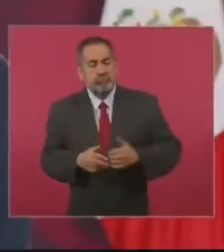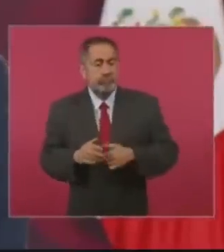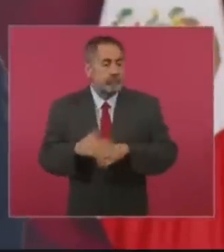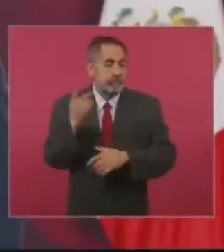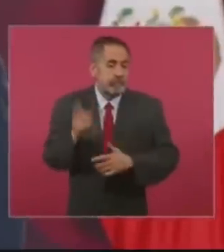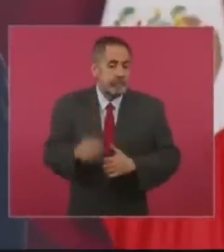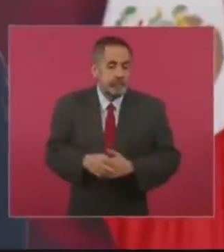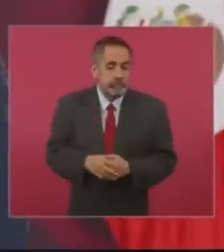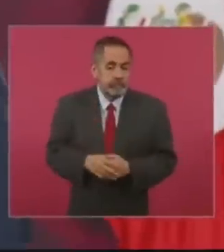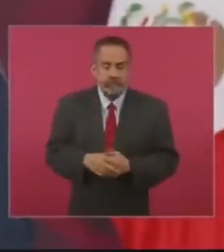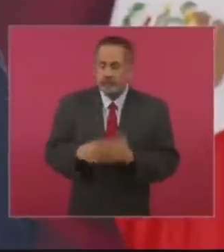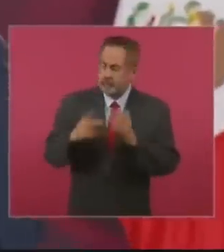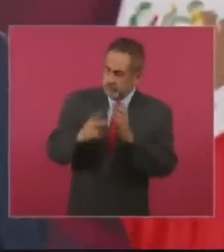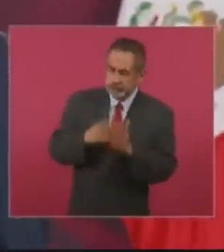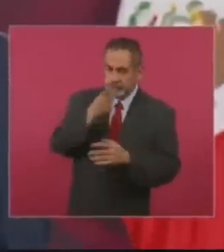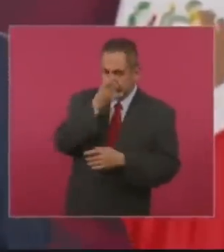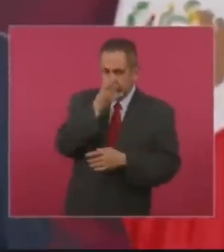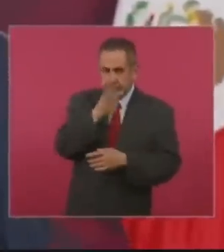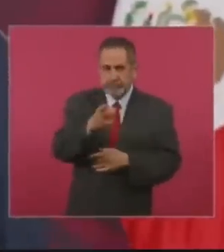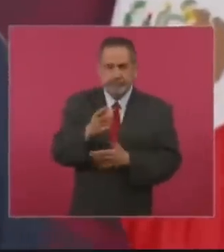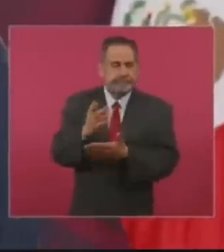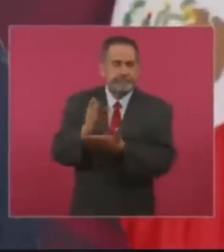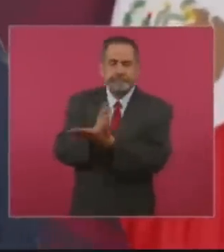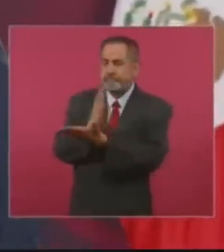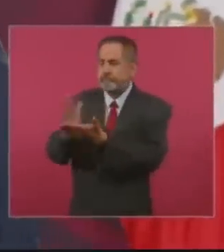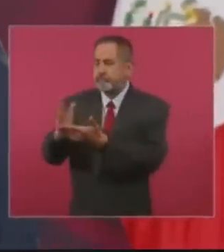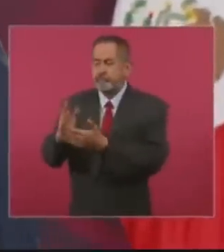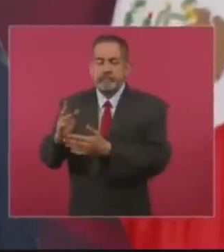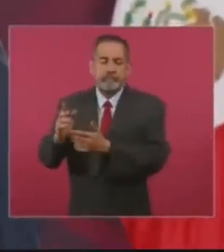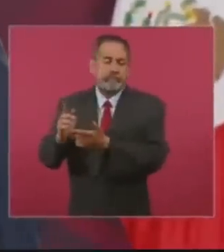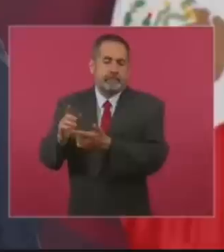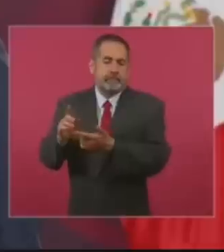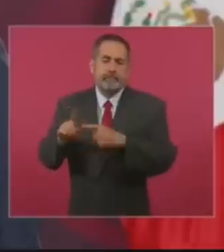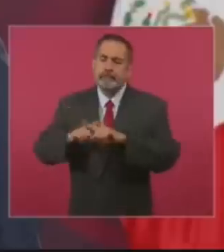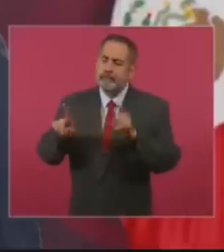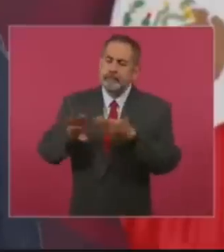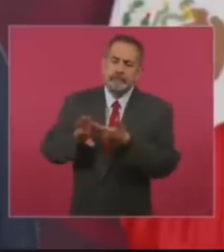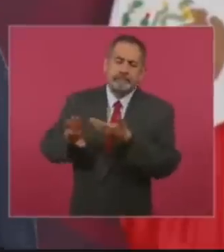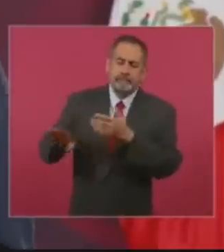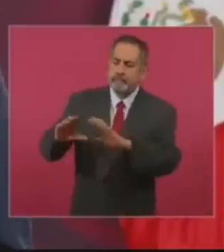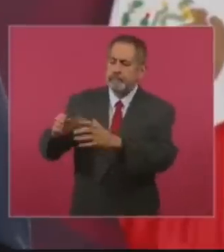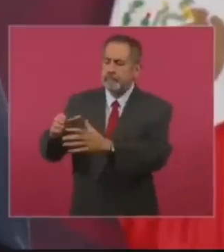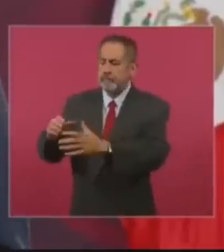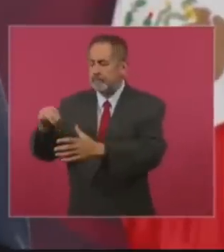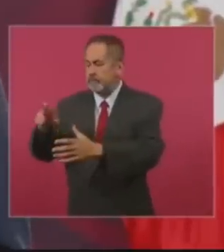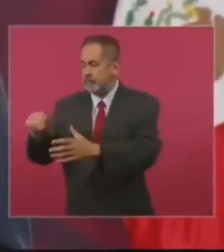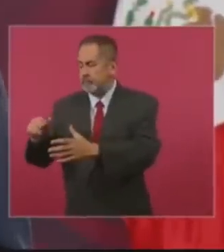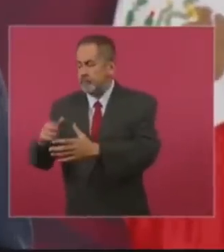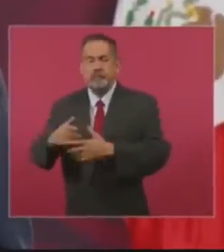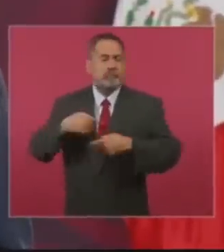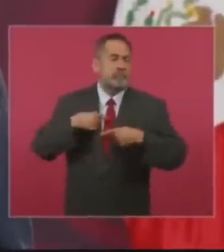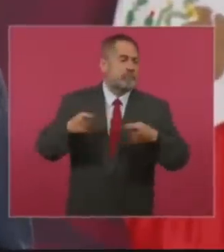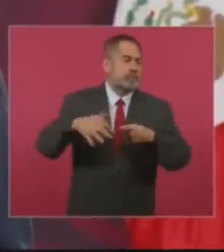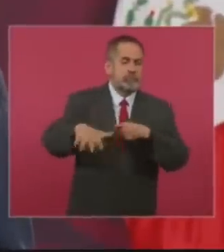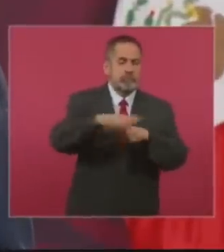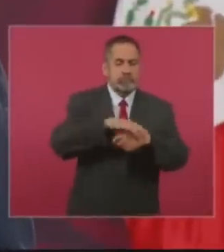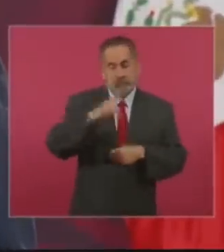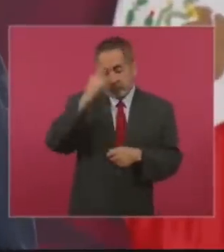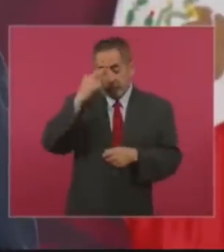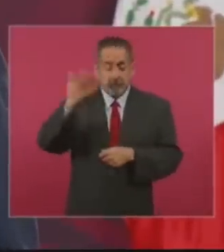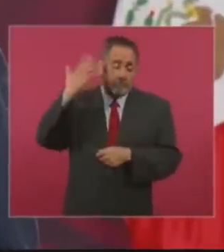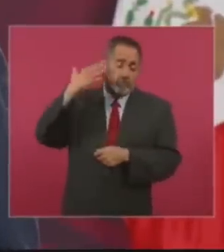porque Repito no tiene que haber distinciones nosotros padecimos mucho cuando éramos